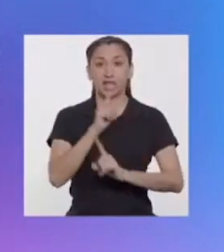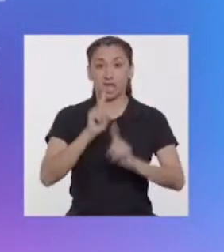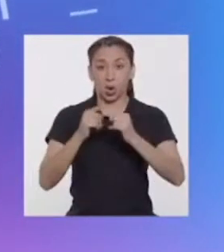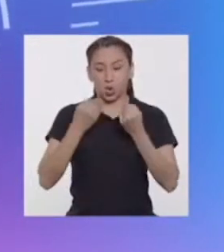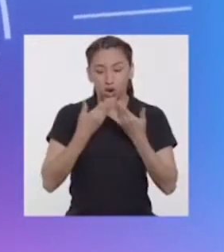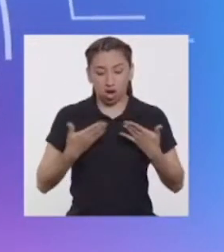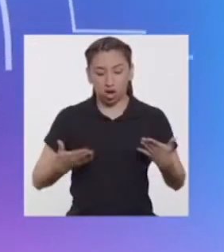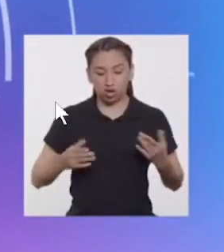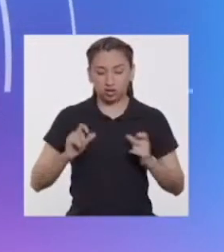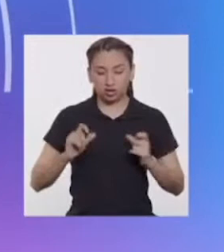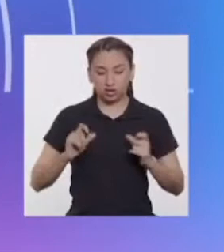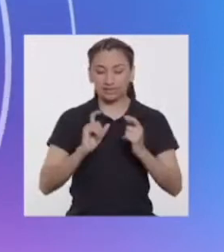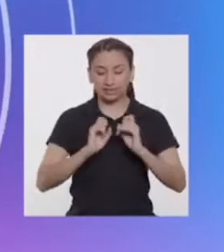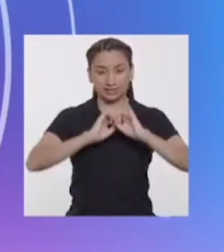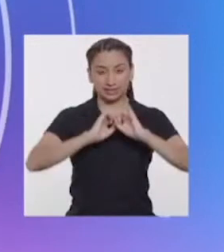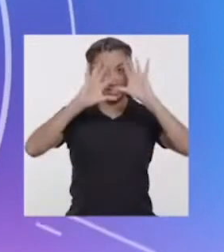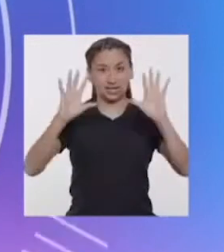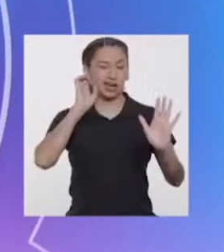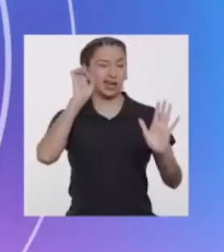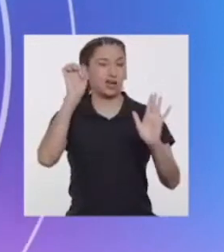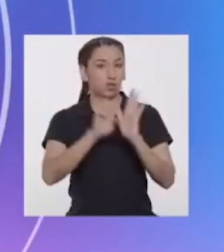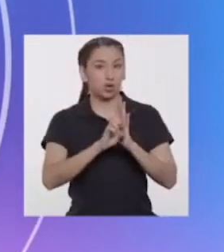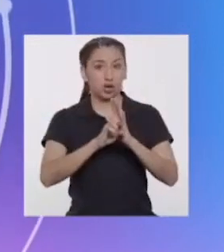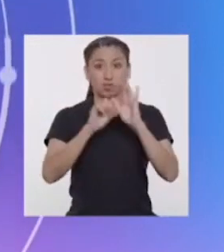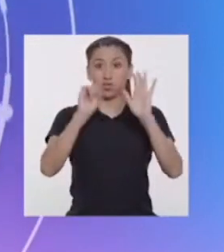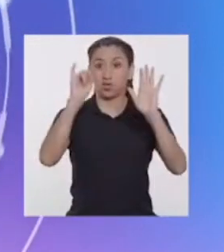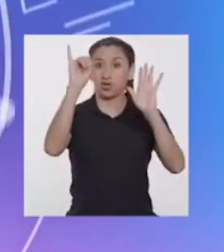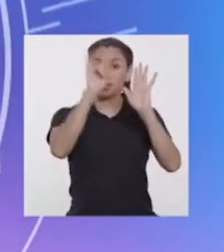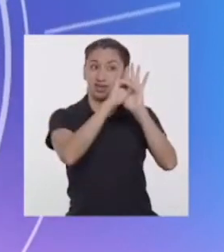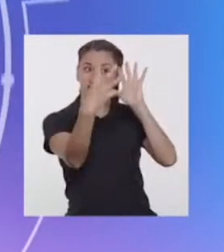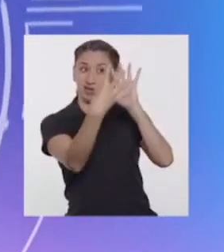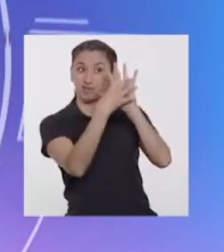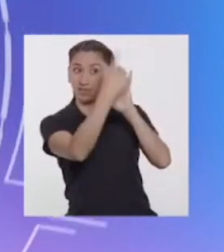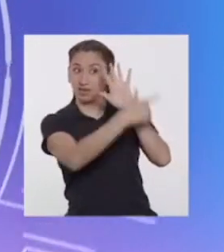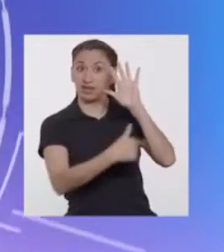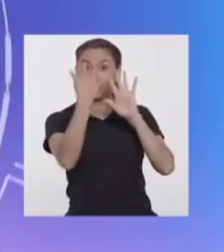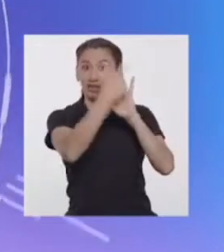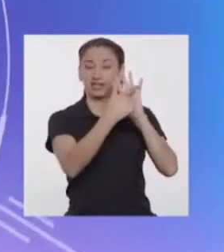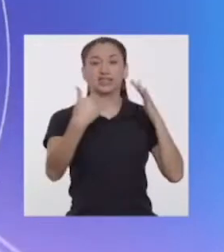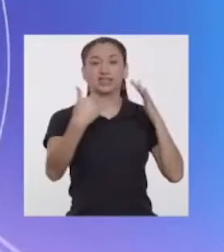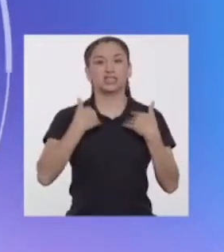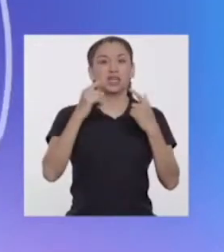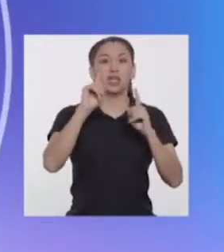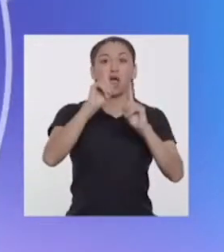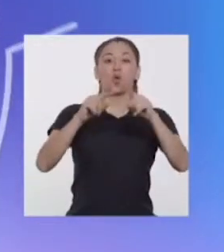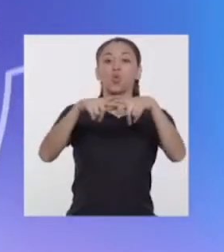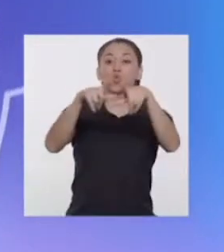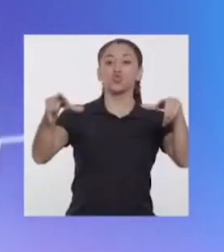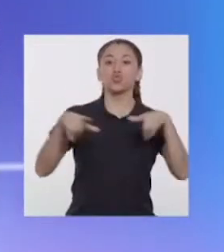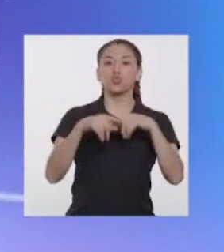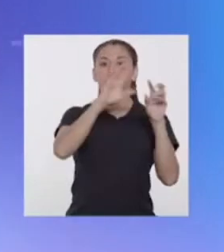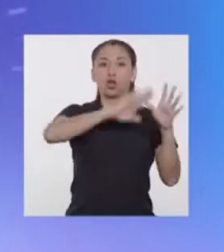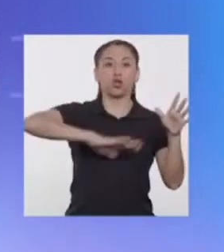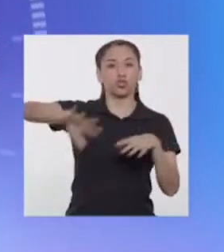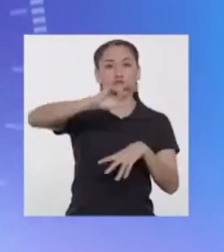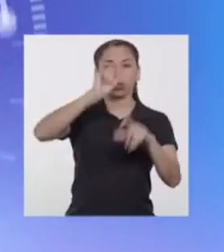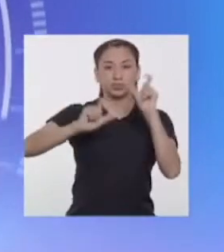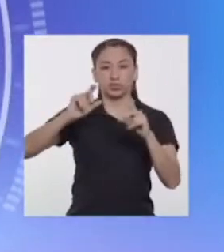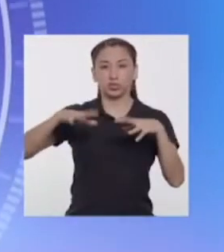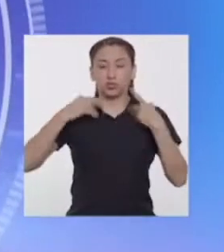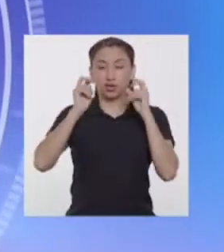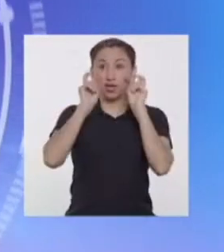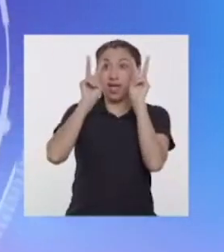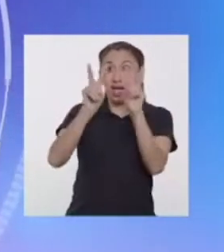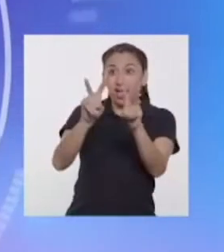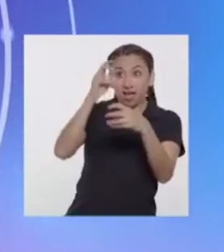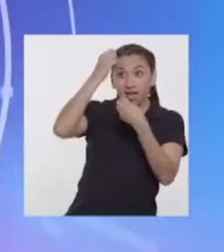algunas cosas listas y claras. Por ejemplo, nuestro afiche. Deberemos colocar el afiche en algún lugar visible para que todos